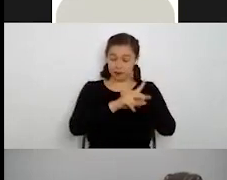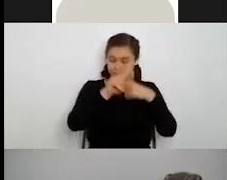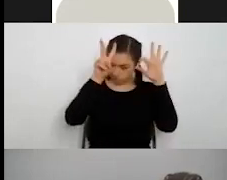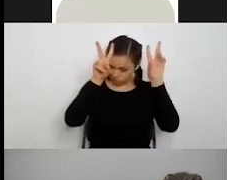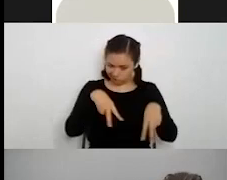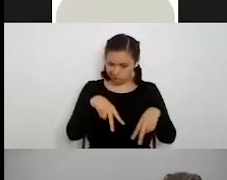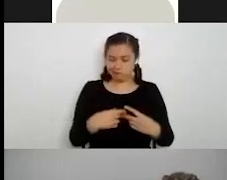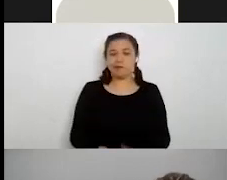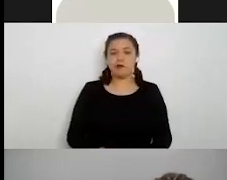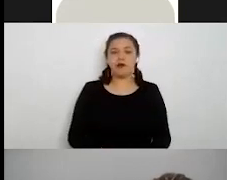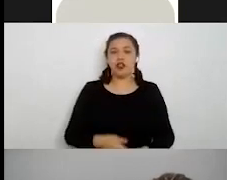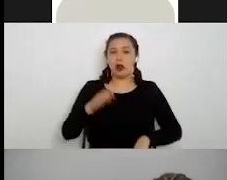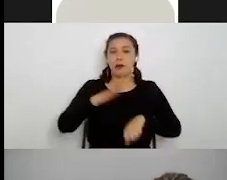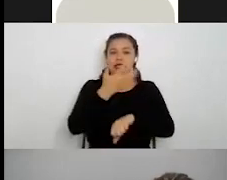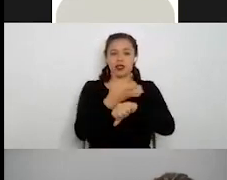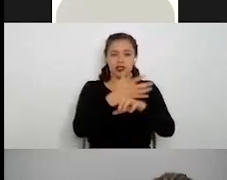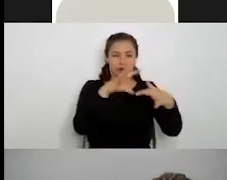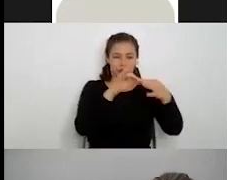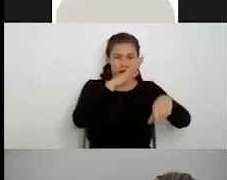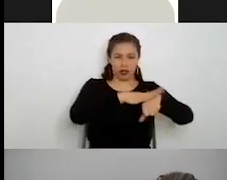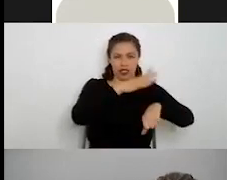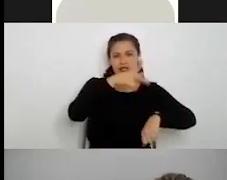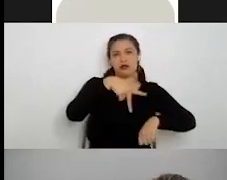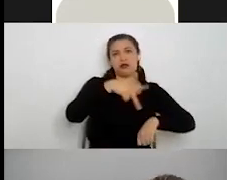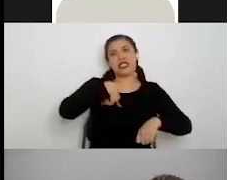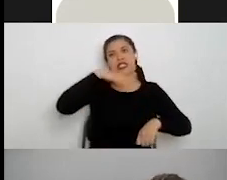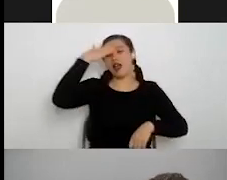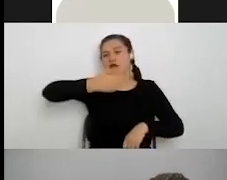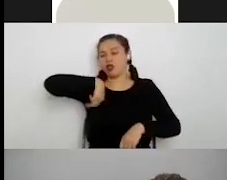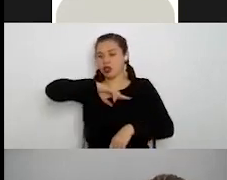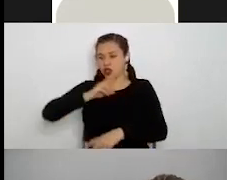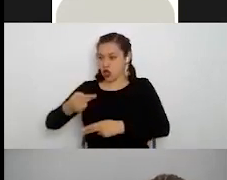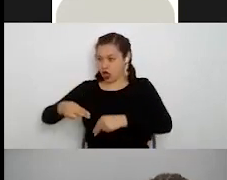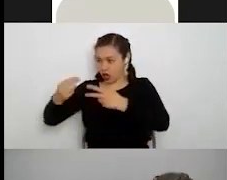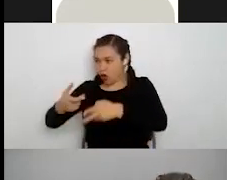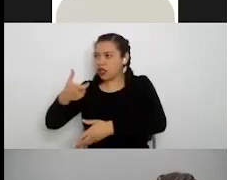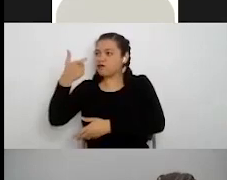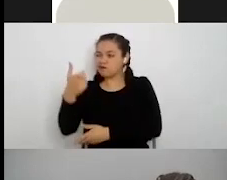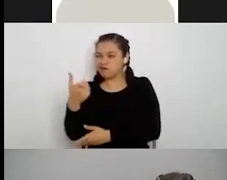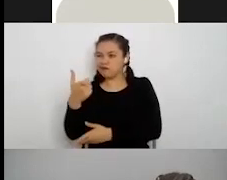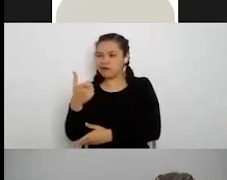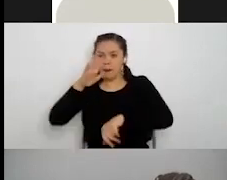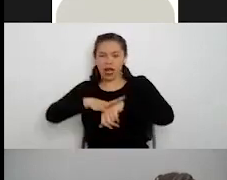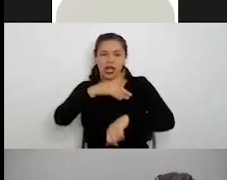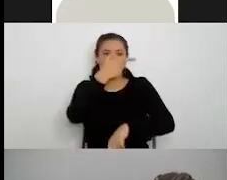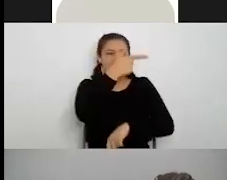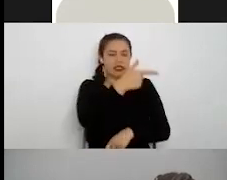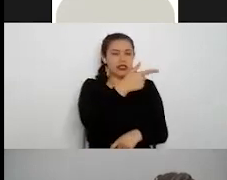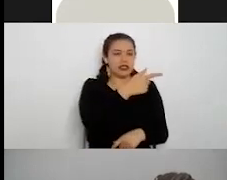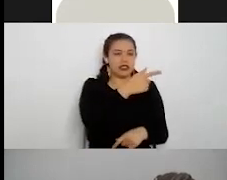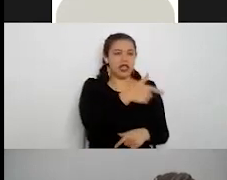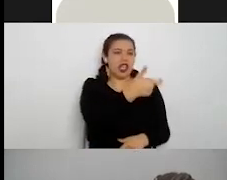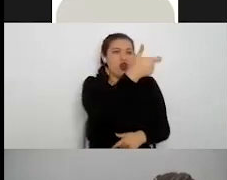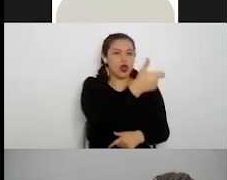profundizo un poco más en él porque sabemos que nuestra economía está fuertemente acoplada a la economía de Estados